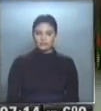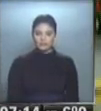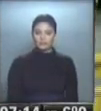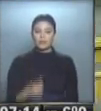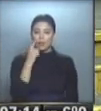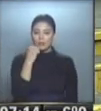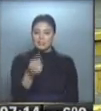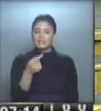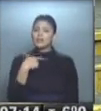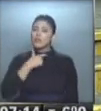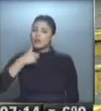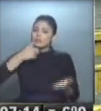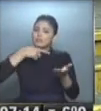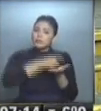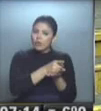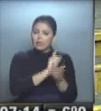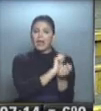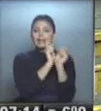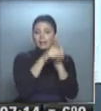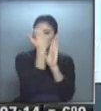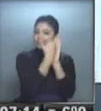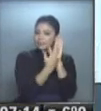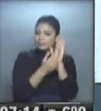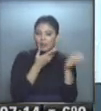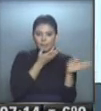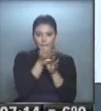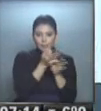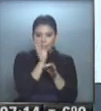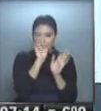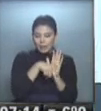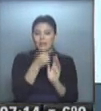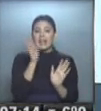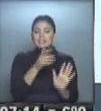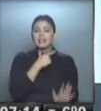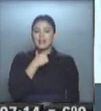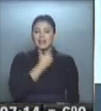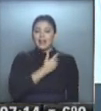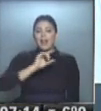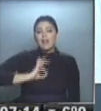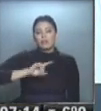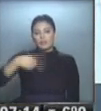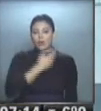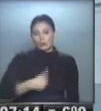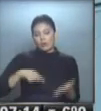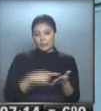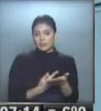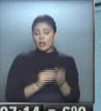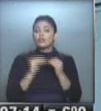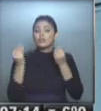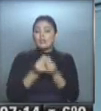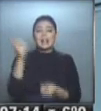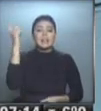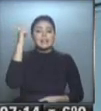El rechazo a la reforma curricular que el gobierno de la Ciudad de Buenos Aires piensa implementar el año próximo se traduce en 10